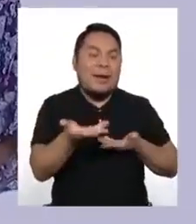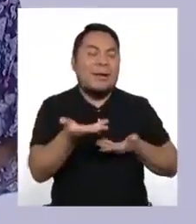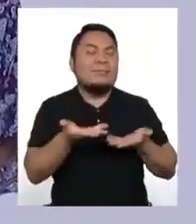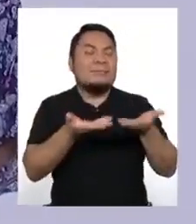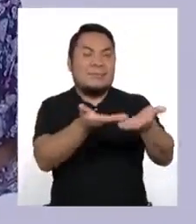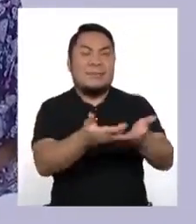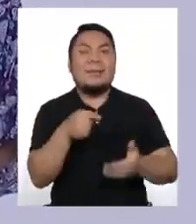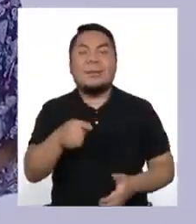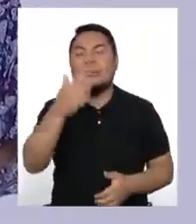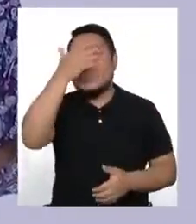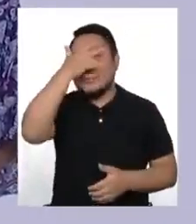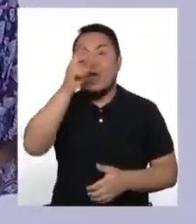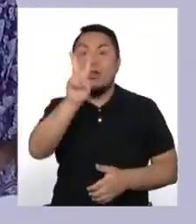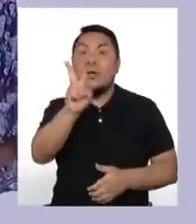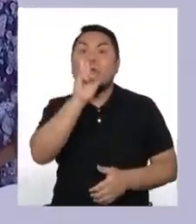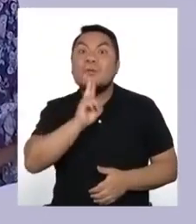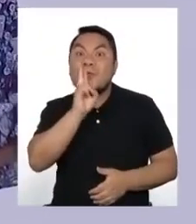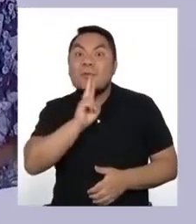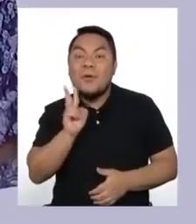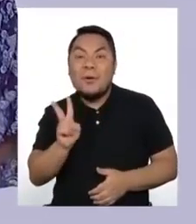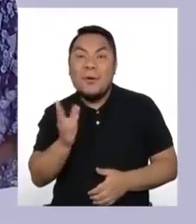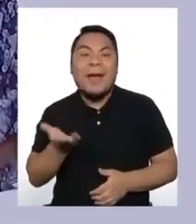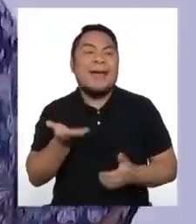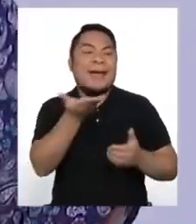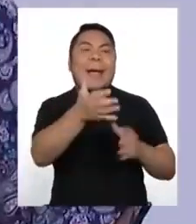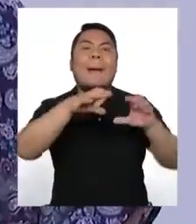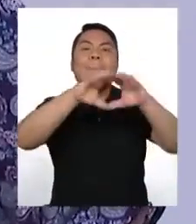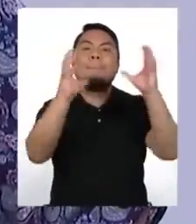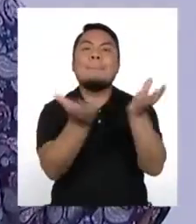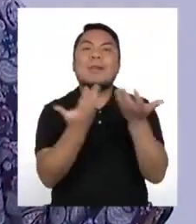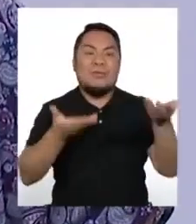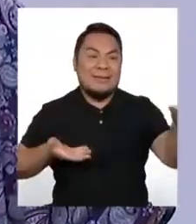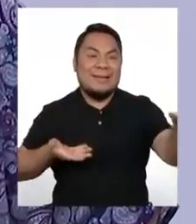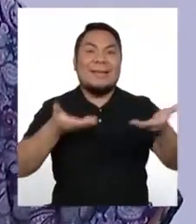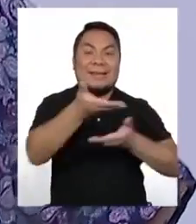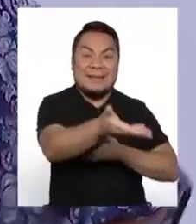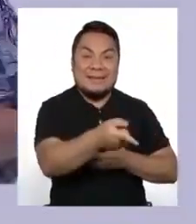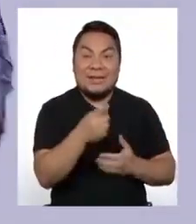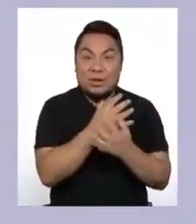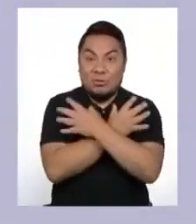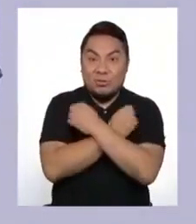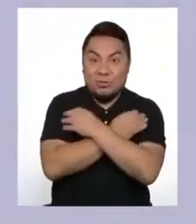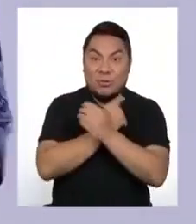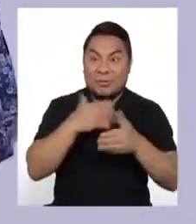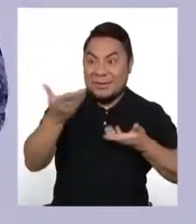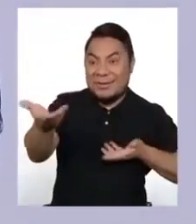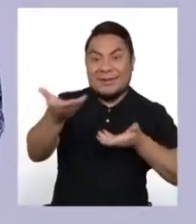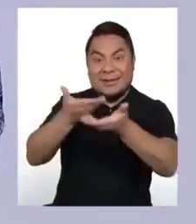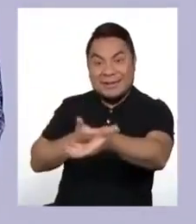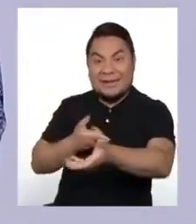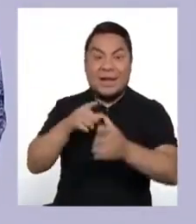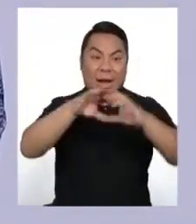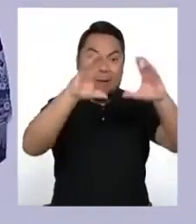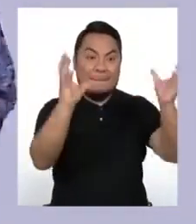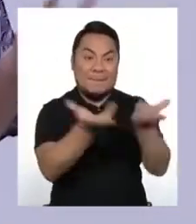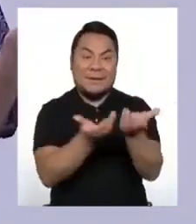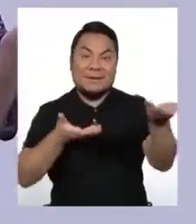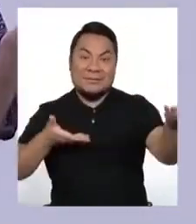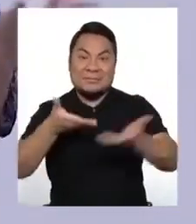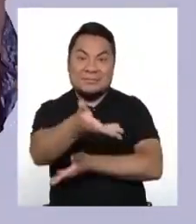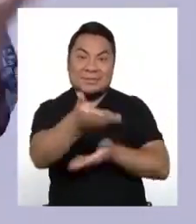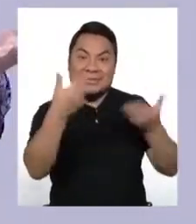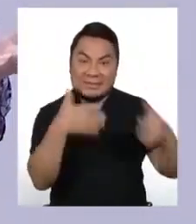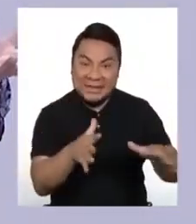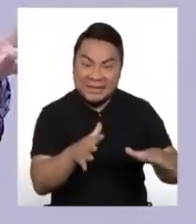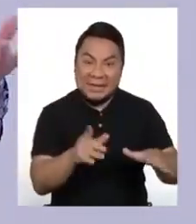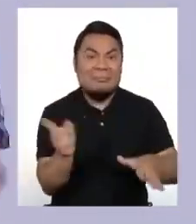salen 2 rojos consecutivos, canjéalos por una pelota. ¿Pudieron canjear el osito? ¿Lograron canjear la pelota? Si no es